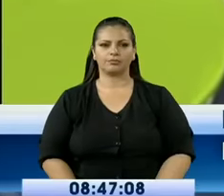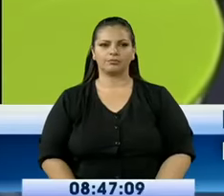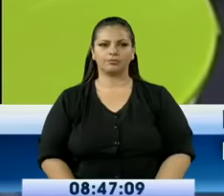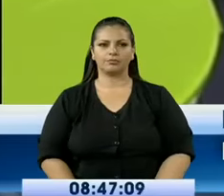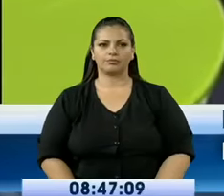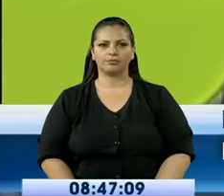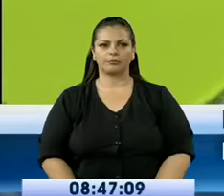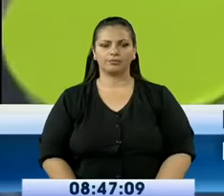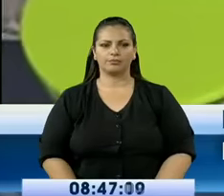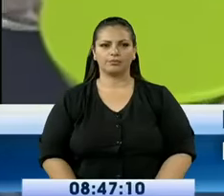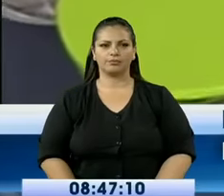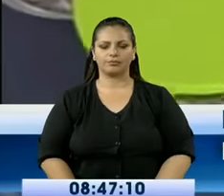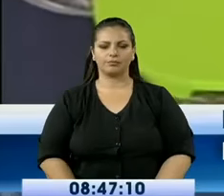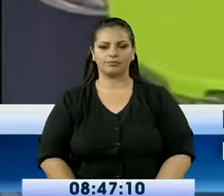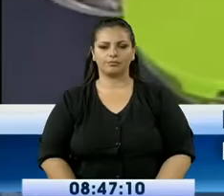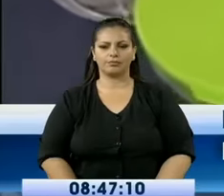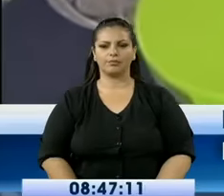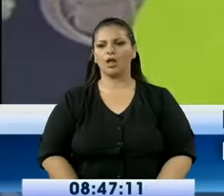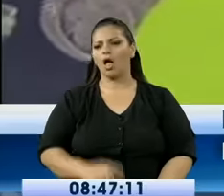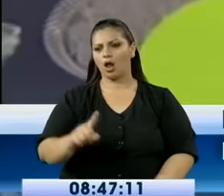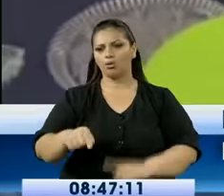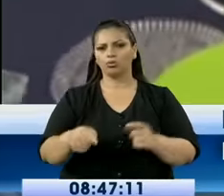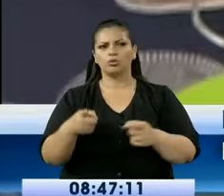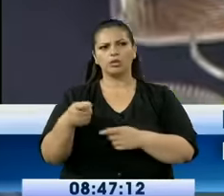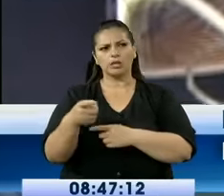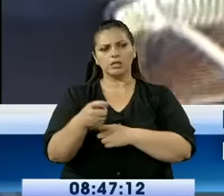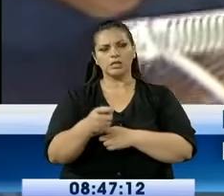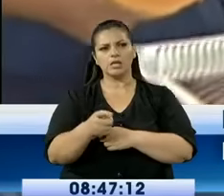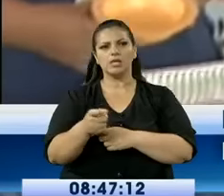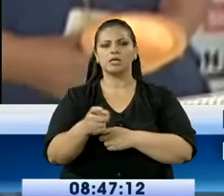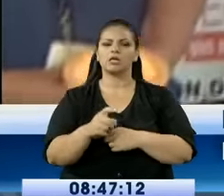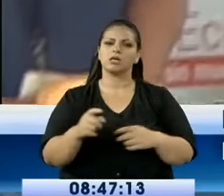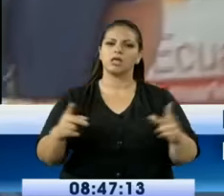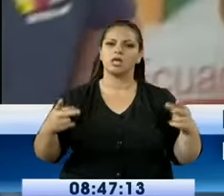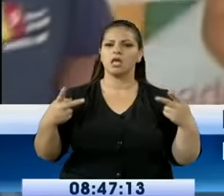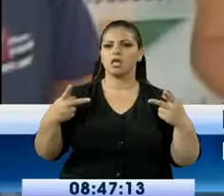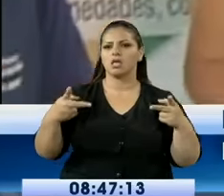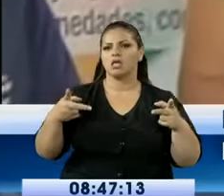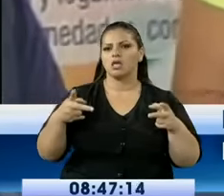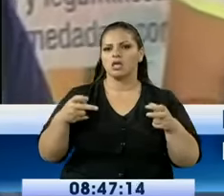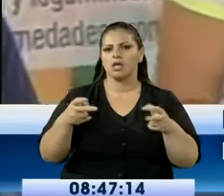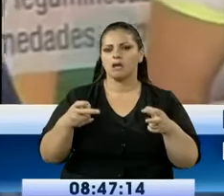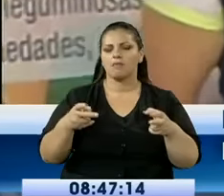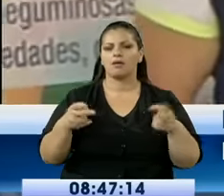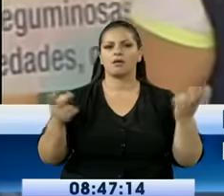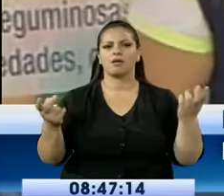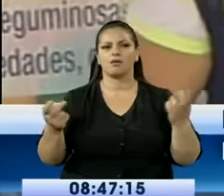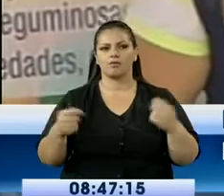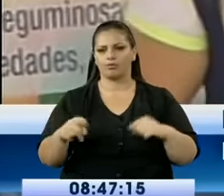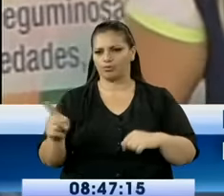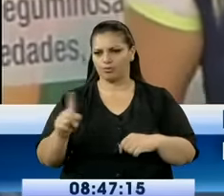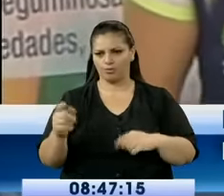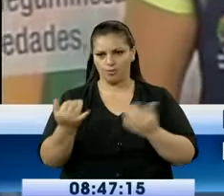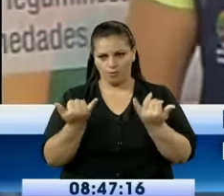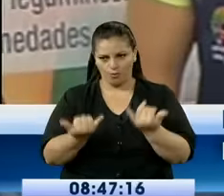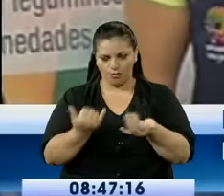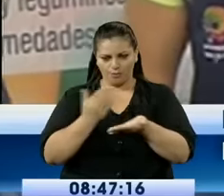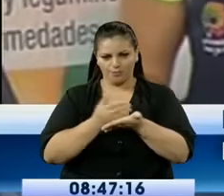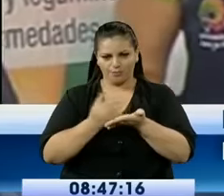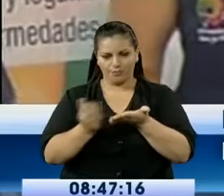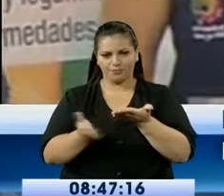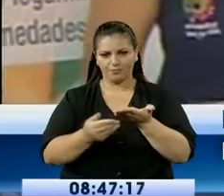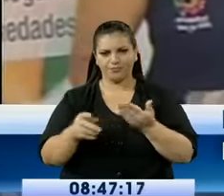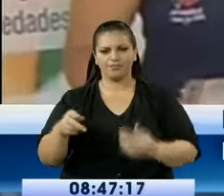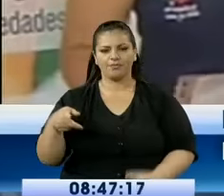Alguien solamente escuchaba ahora ceviche de camarón, ceviche de pulpo, ceviche de cangrejo. No, hoy vamos a comer ceviche de lenteja, un ceviche